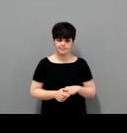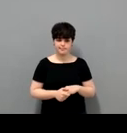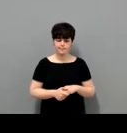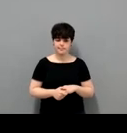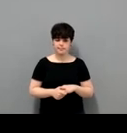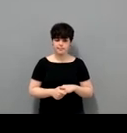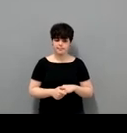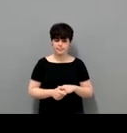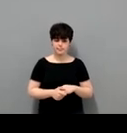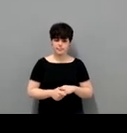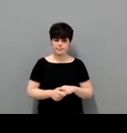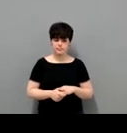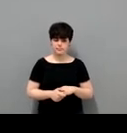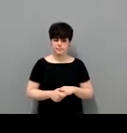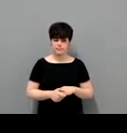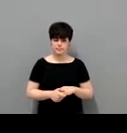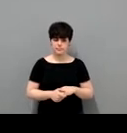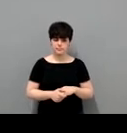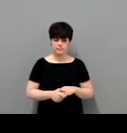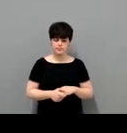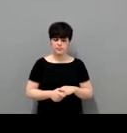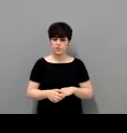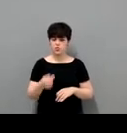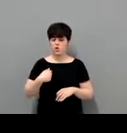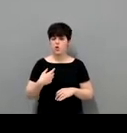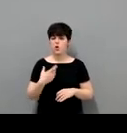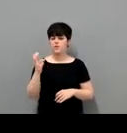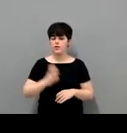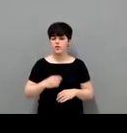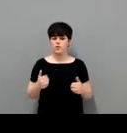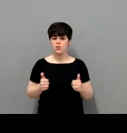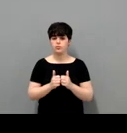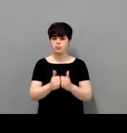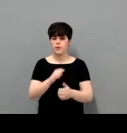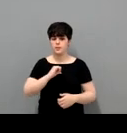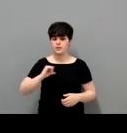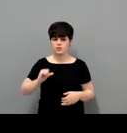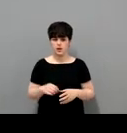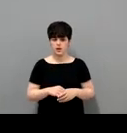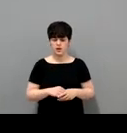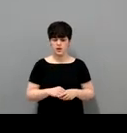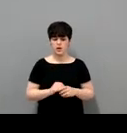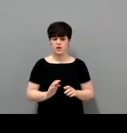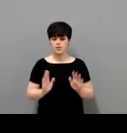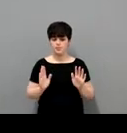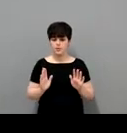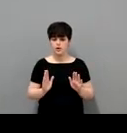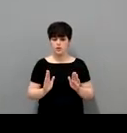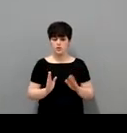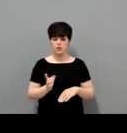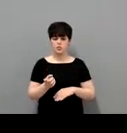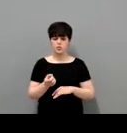¡Y que la legal! Yo hoy he podido venir con asistente personal, pero con las horas que